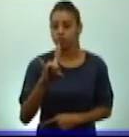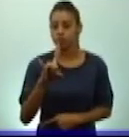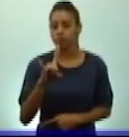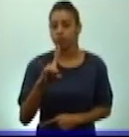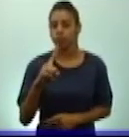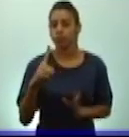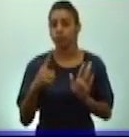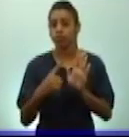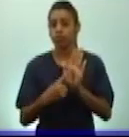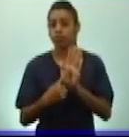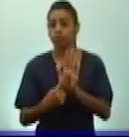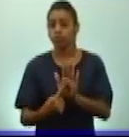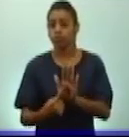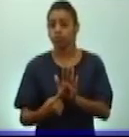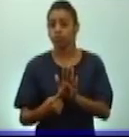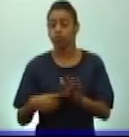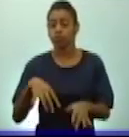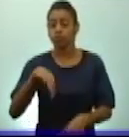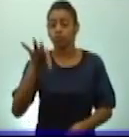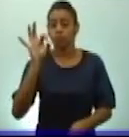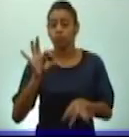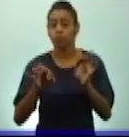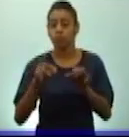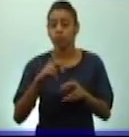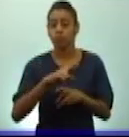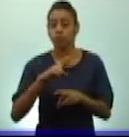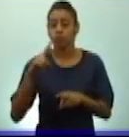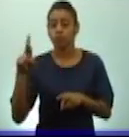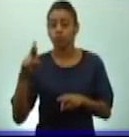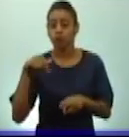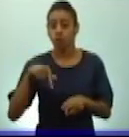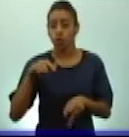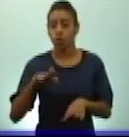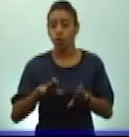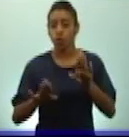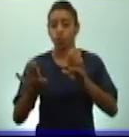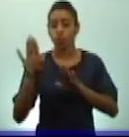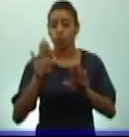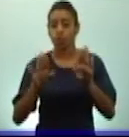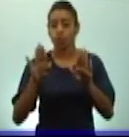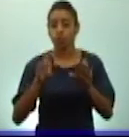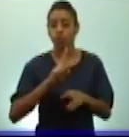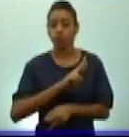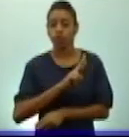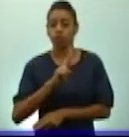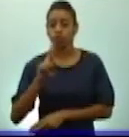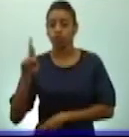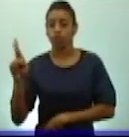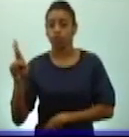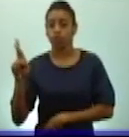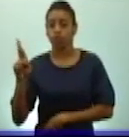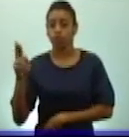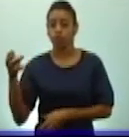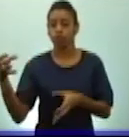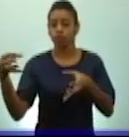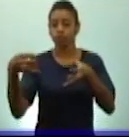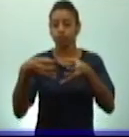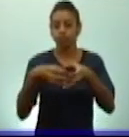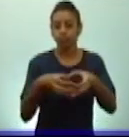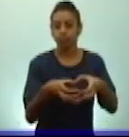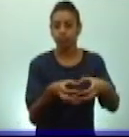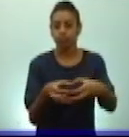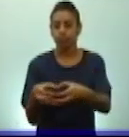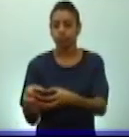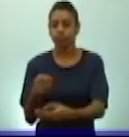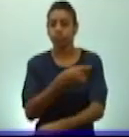al antiguo Palacio Presidencial, hoy Museo de la Revolución, se concentró el pueblo para apoyar